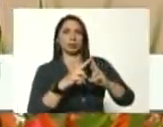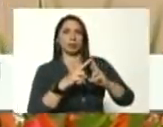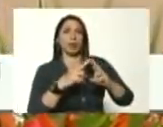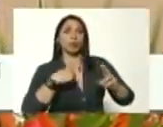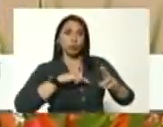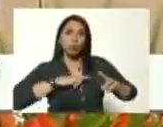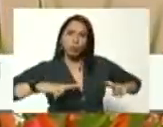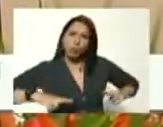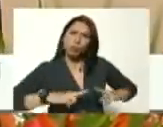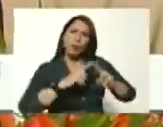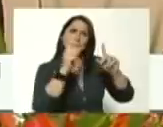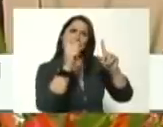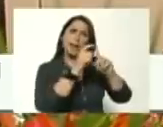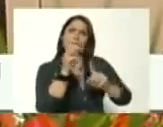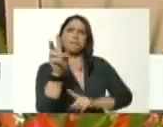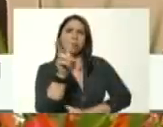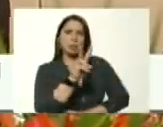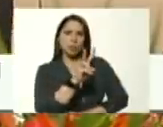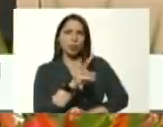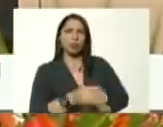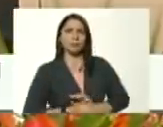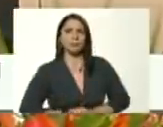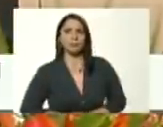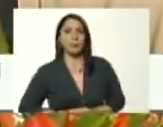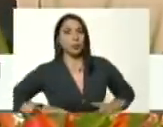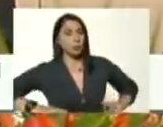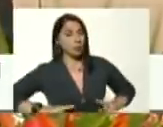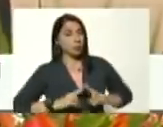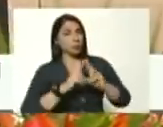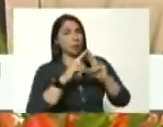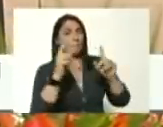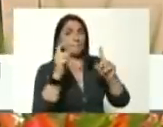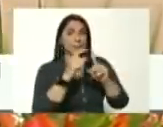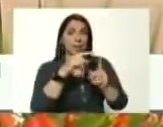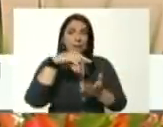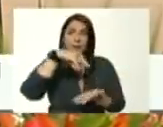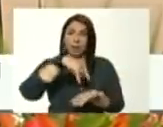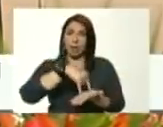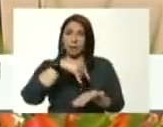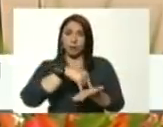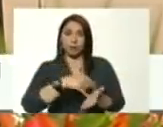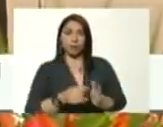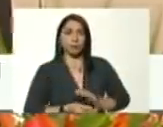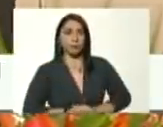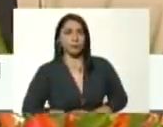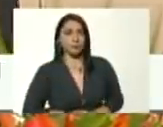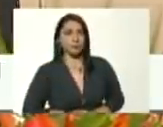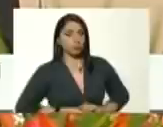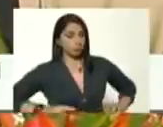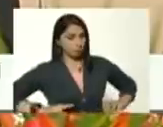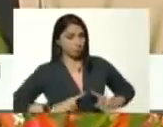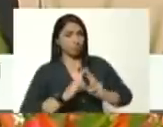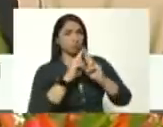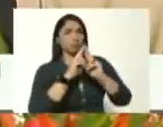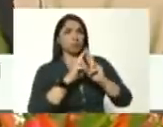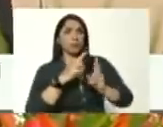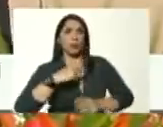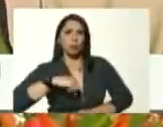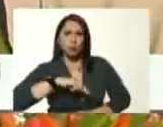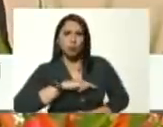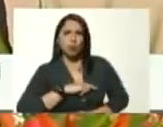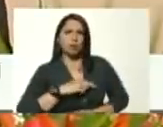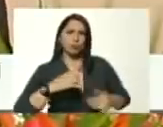encontramos en la palabra venezuela nos encontramos en la palabra carabobo nos encontramos en nuestro propio